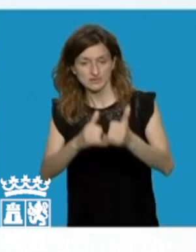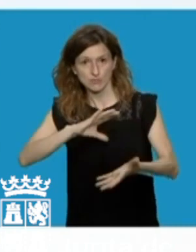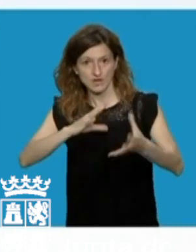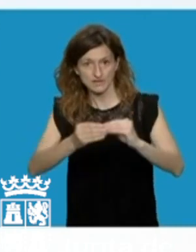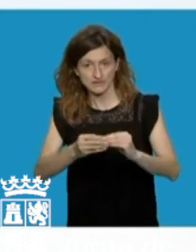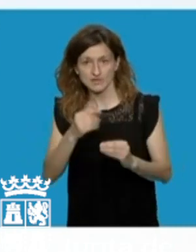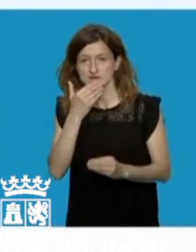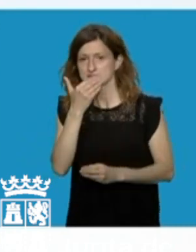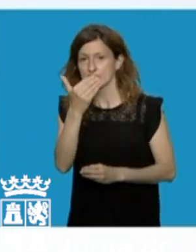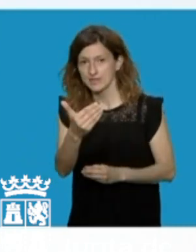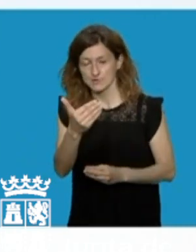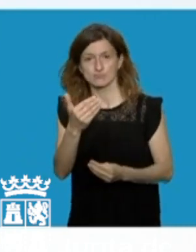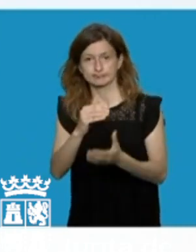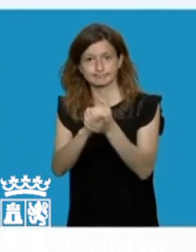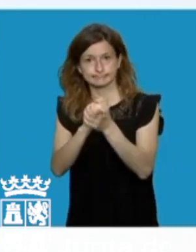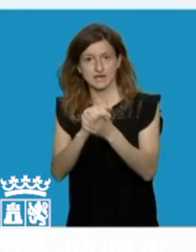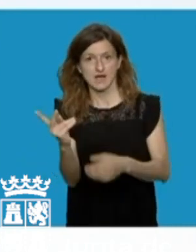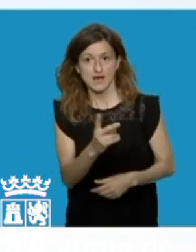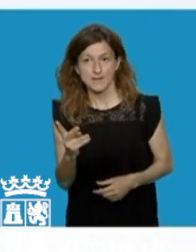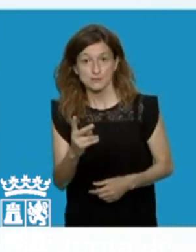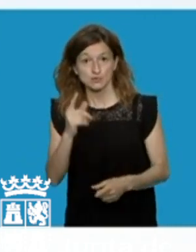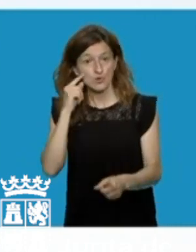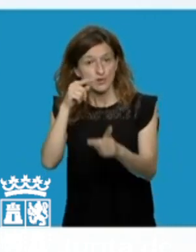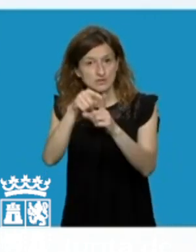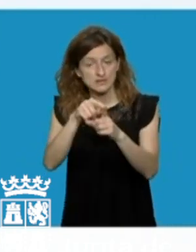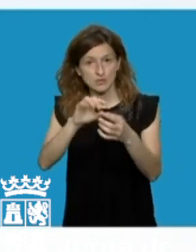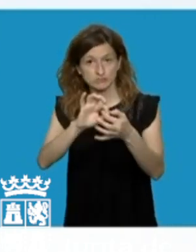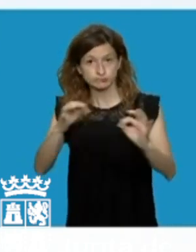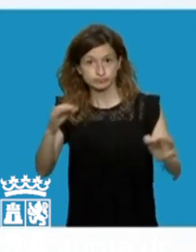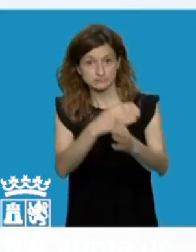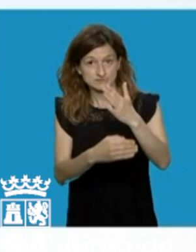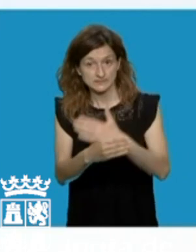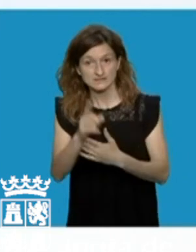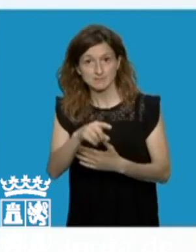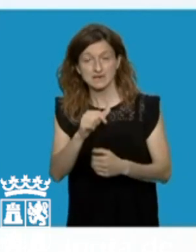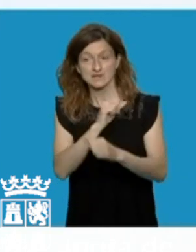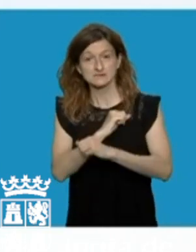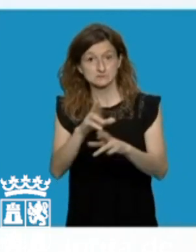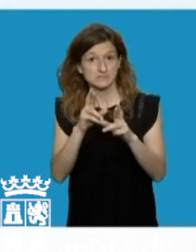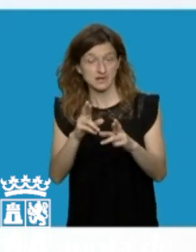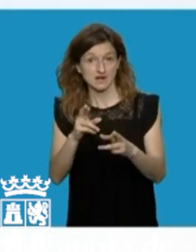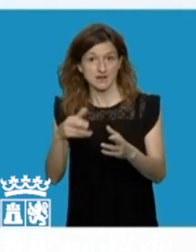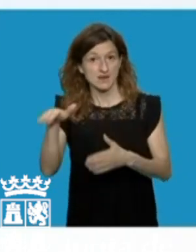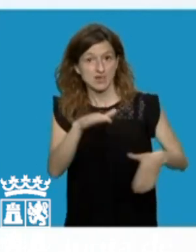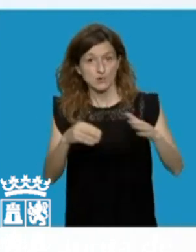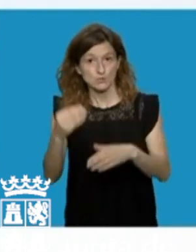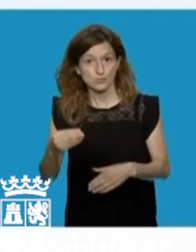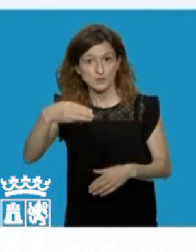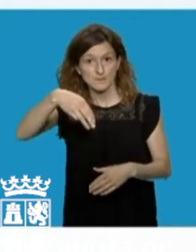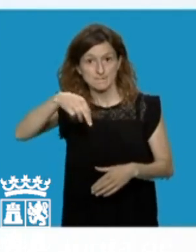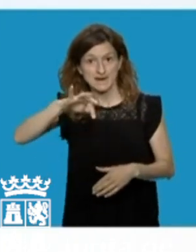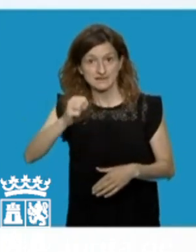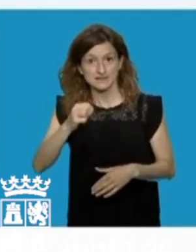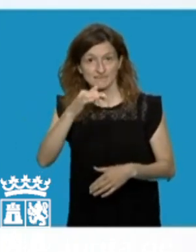más sincera enhorabuena a ambos. La meta paralímpica también espera a la nadadora, a la gran nadadora, Marta